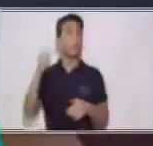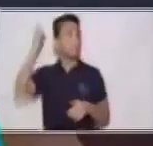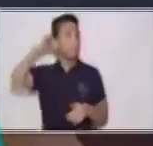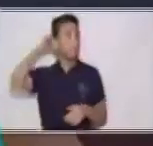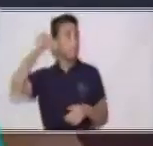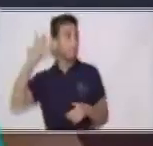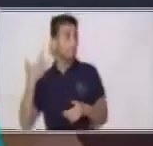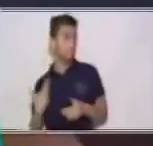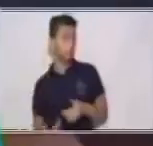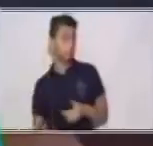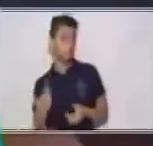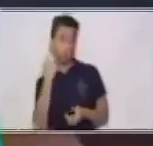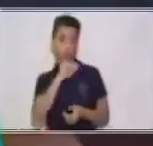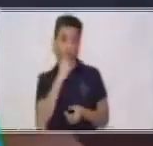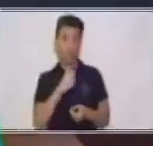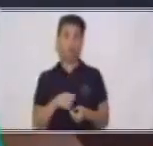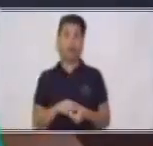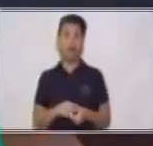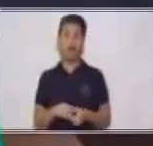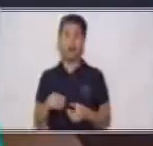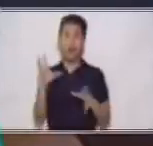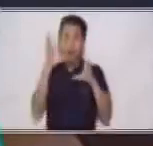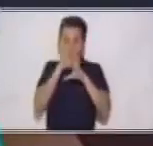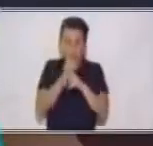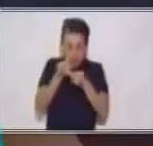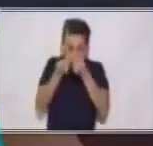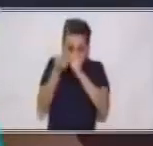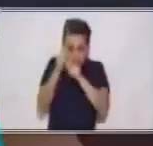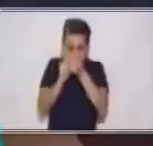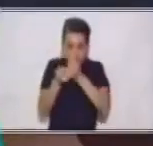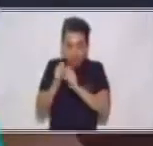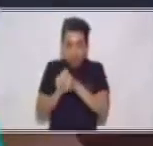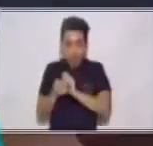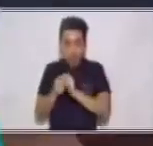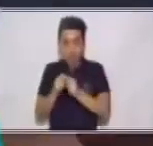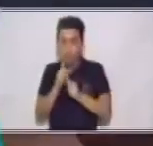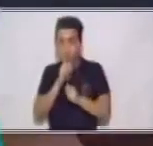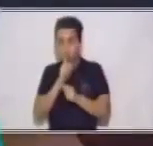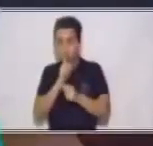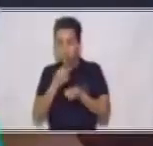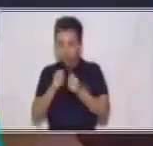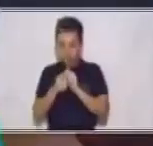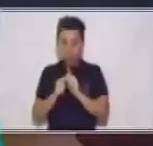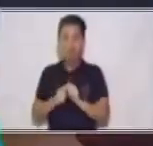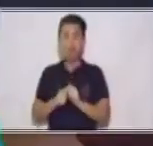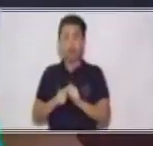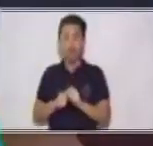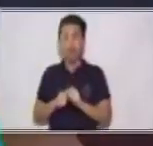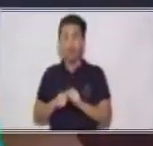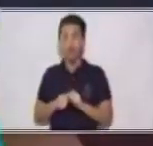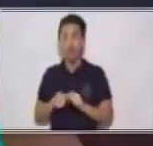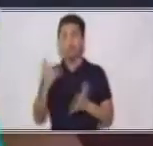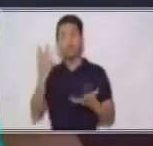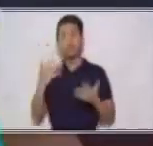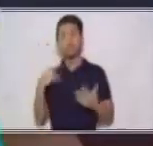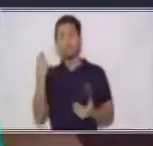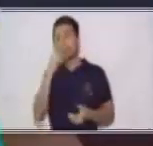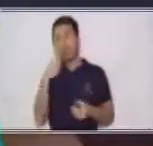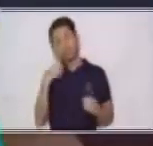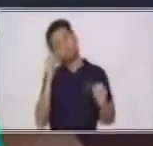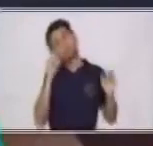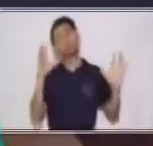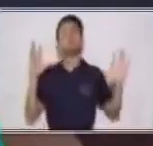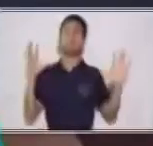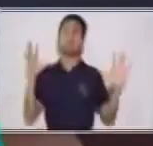mujer se despierte y tiene trenzado el pelo es porque llegó el sombrerón a cantarle una serenata y hacerle